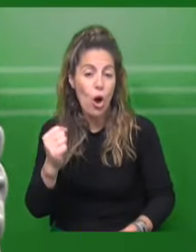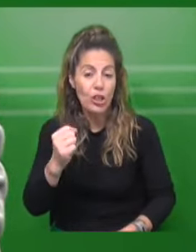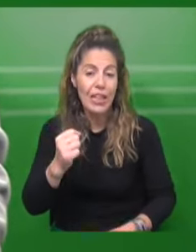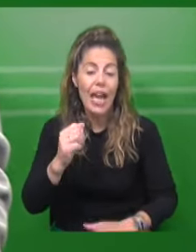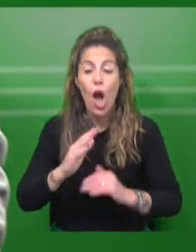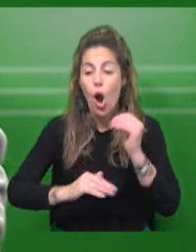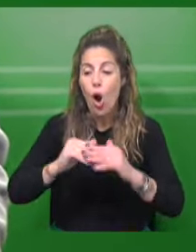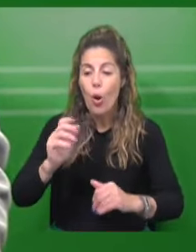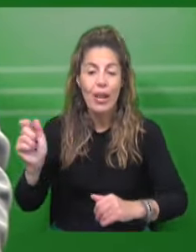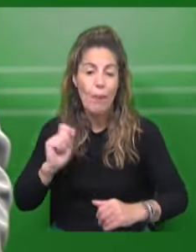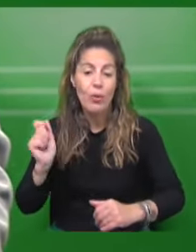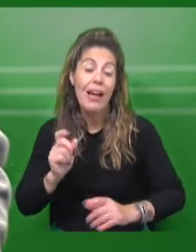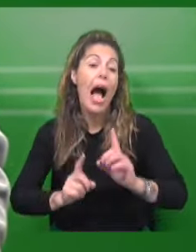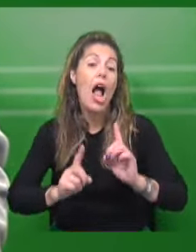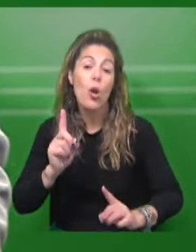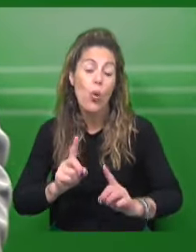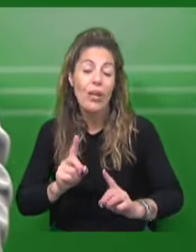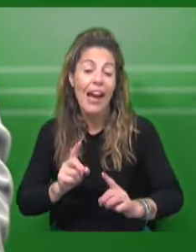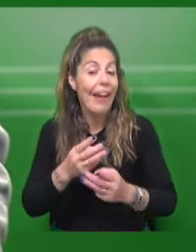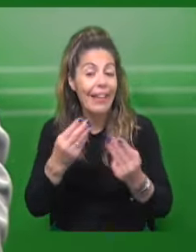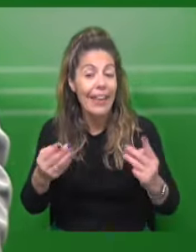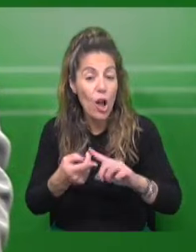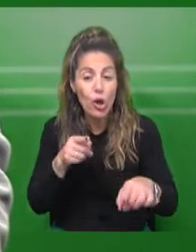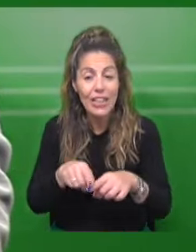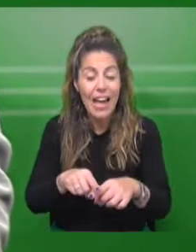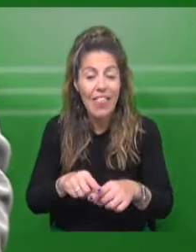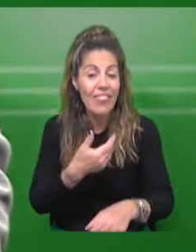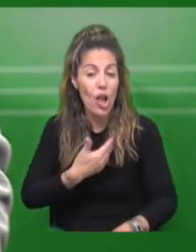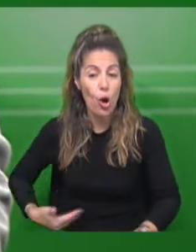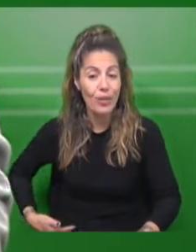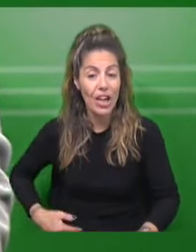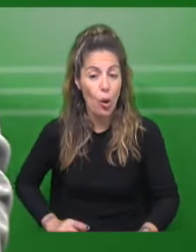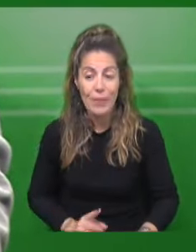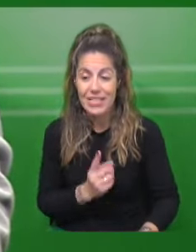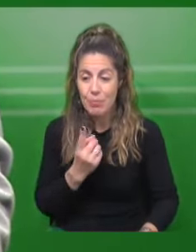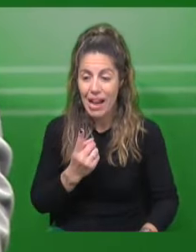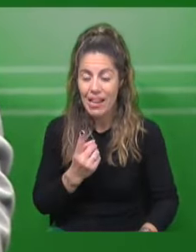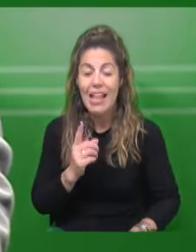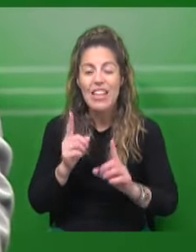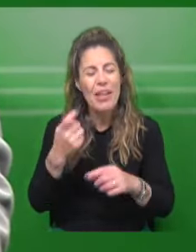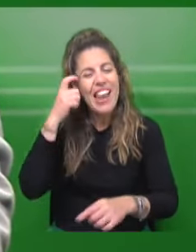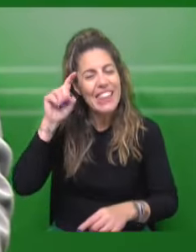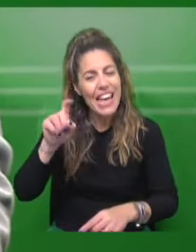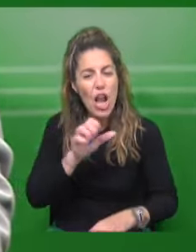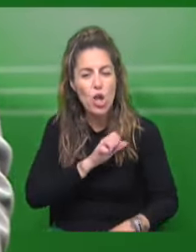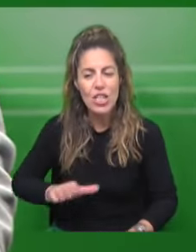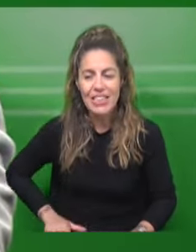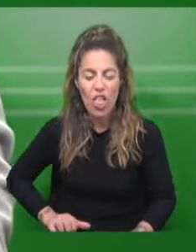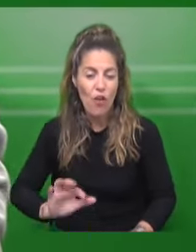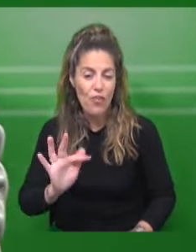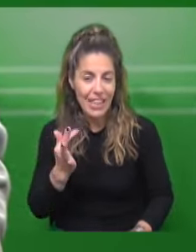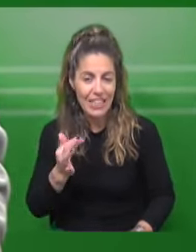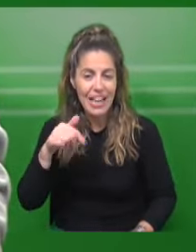incluso Generalmente coordinadas del gobierno central está la idea de de los estados federales no que nosotros tenemos a